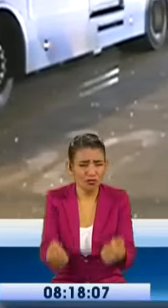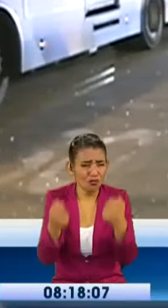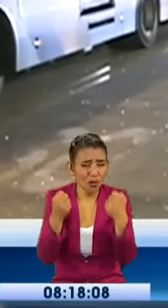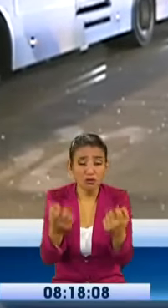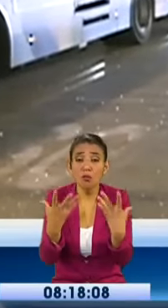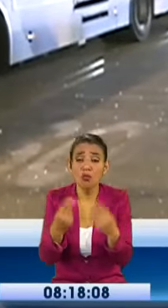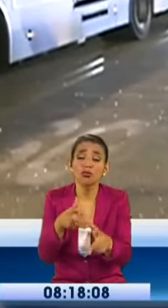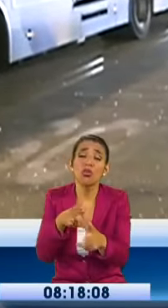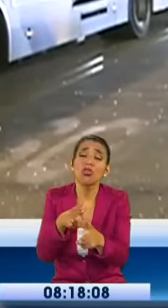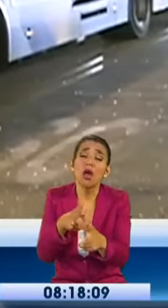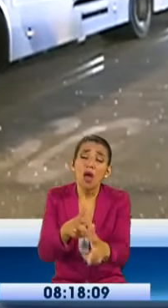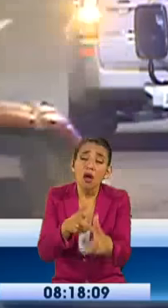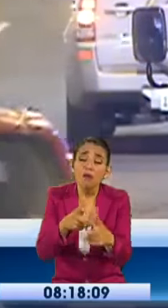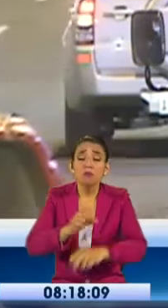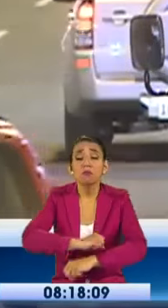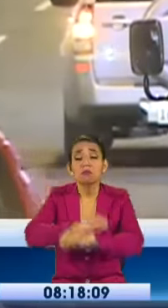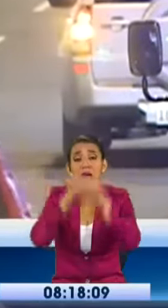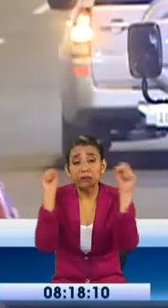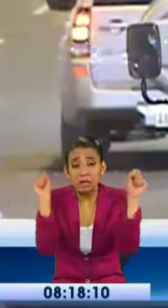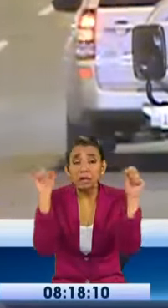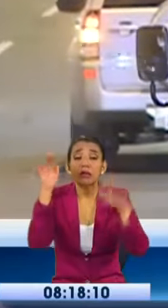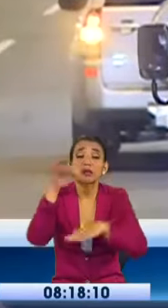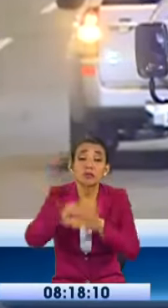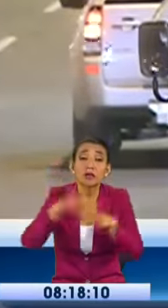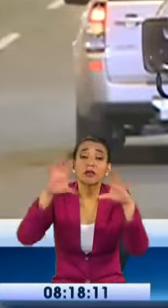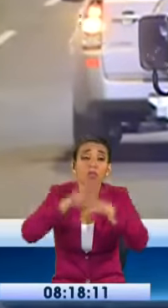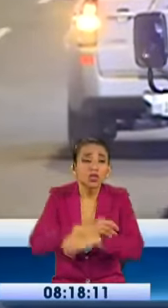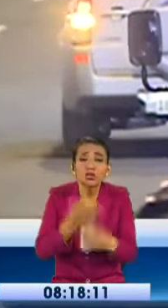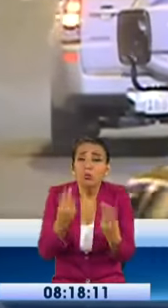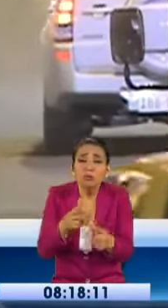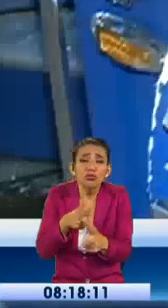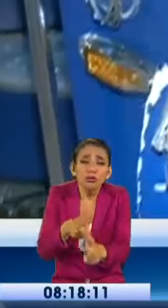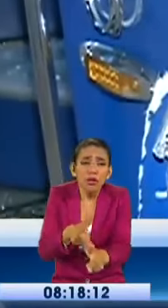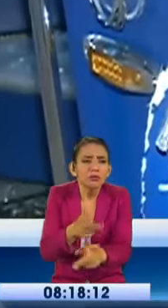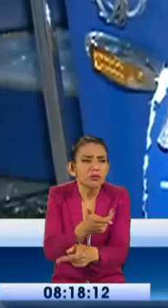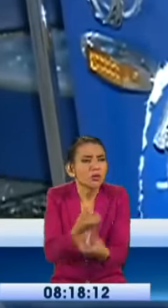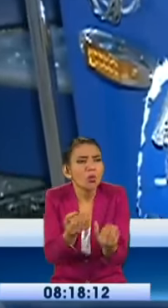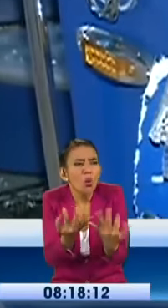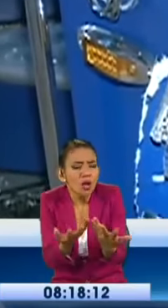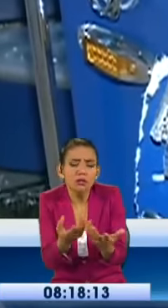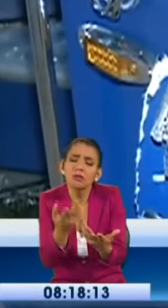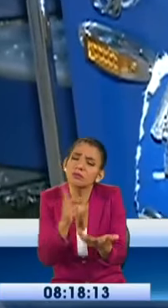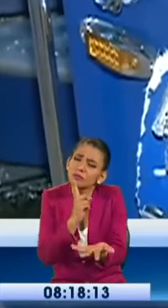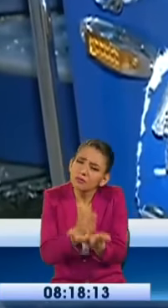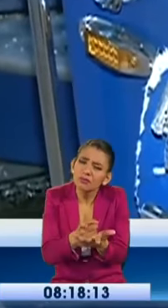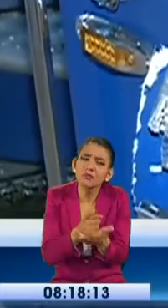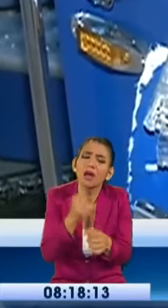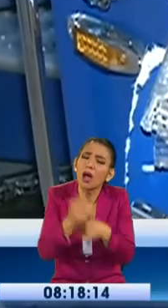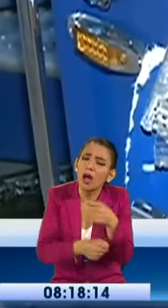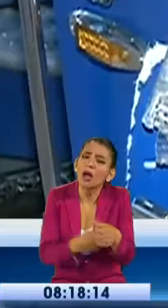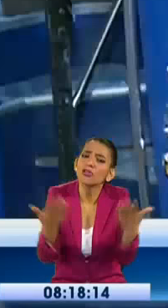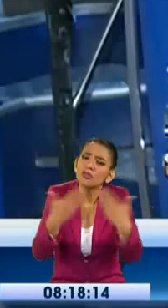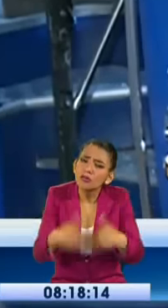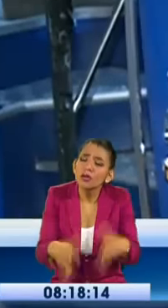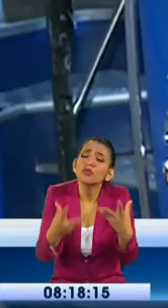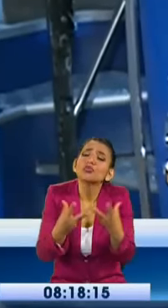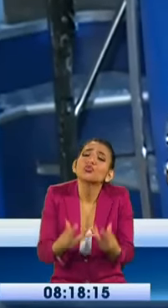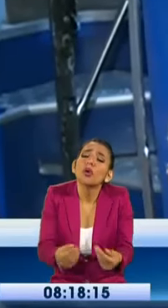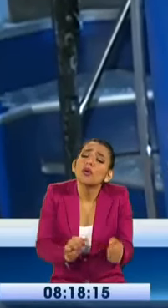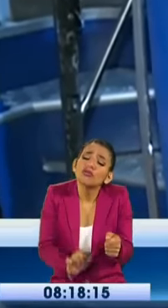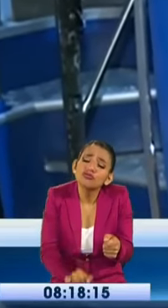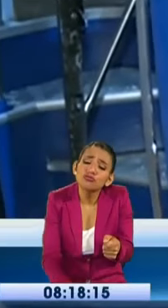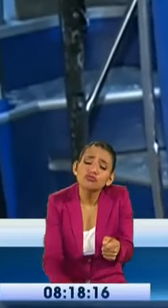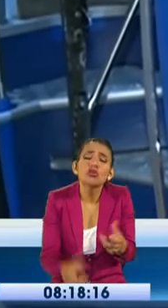mucho tráfico de mañana, tarde y noche. Así que, vecinos, estamos en fin de año, bajemos las revoluciones,